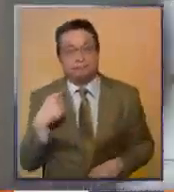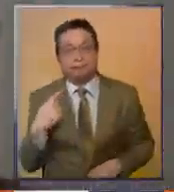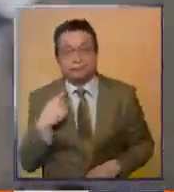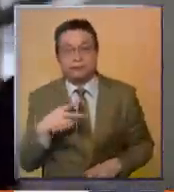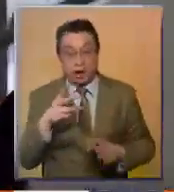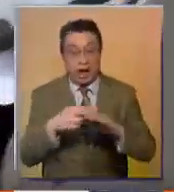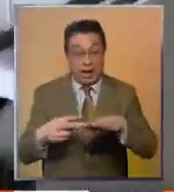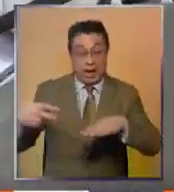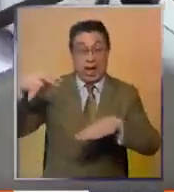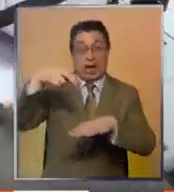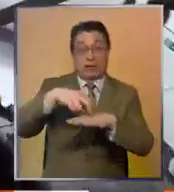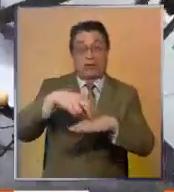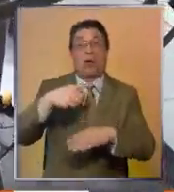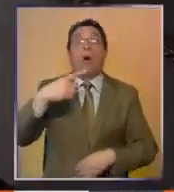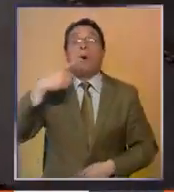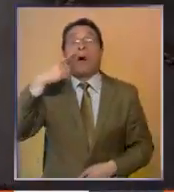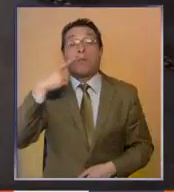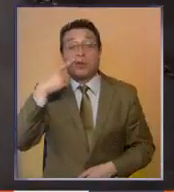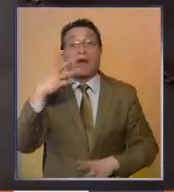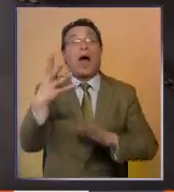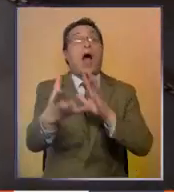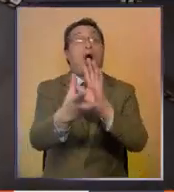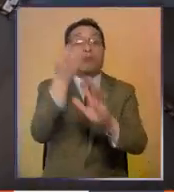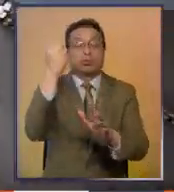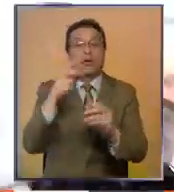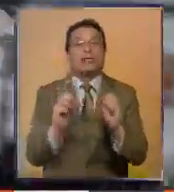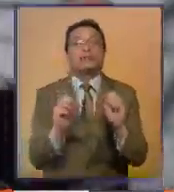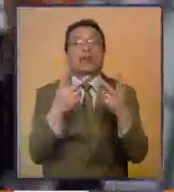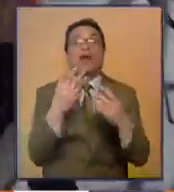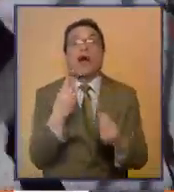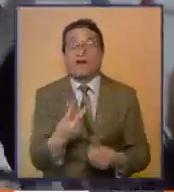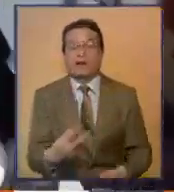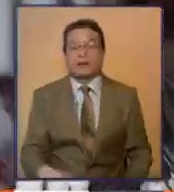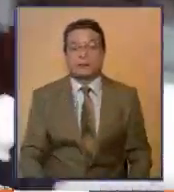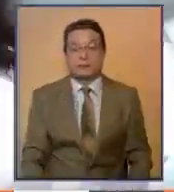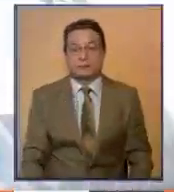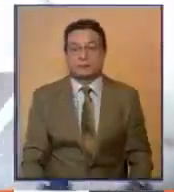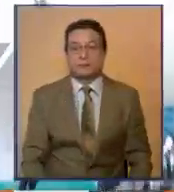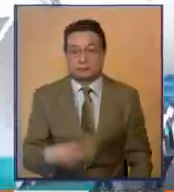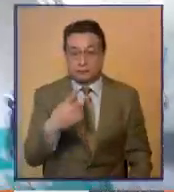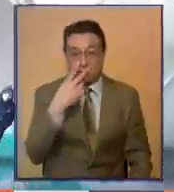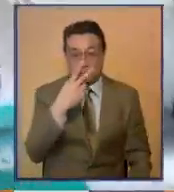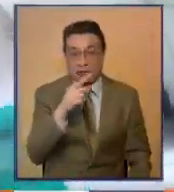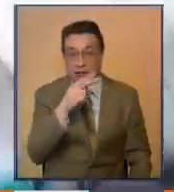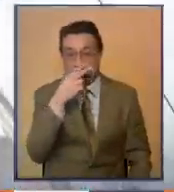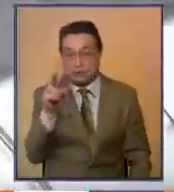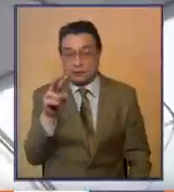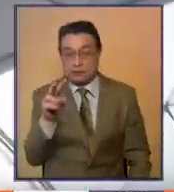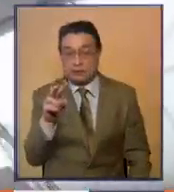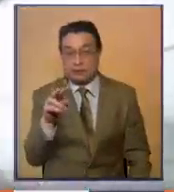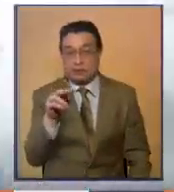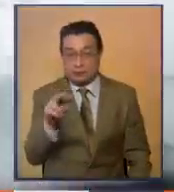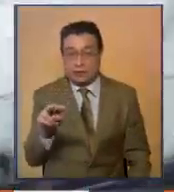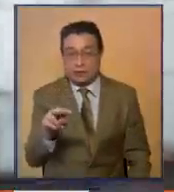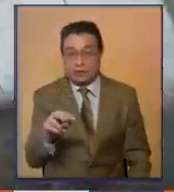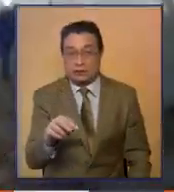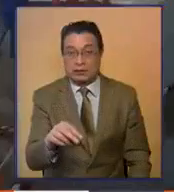estructura simulamos un rescate desde la altura. Mirando hacia allá, entonces, vale, controladamente,